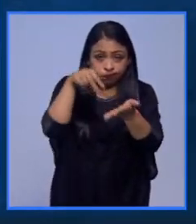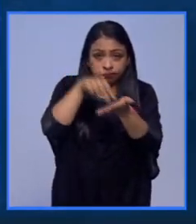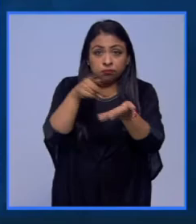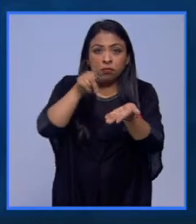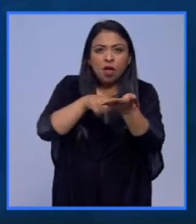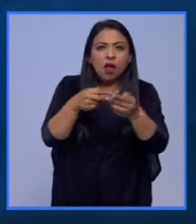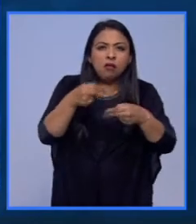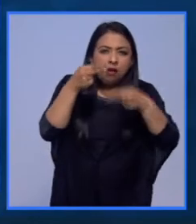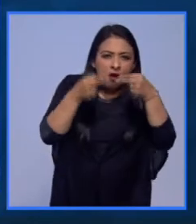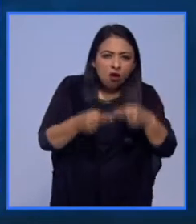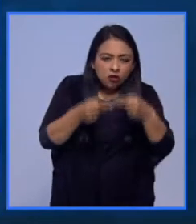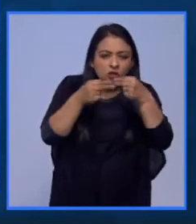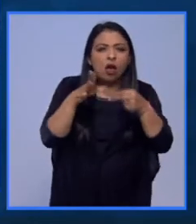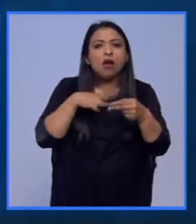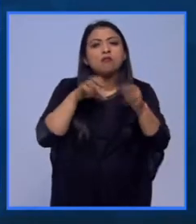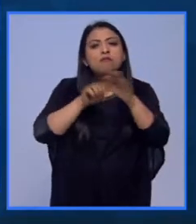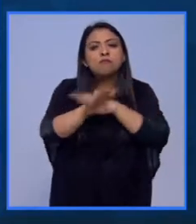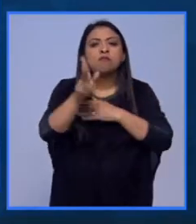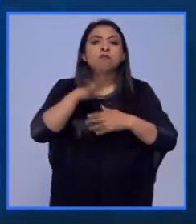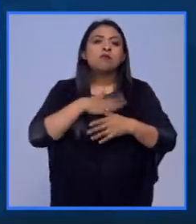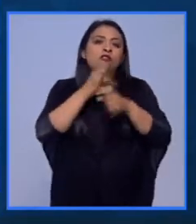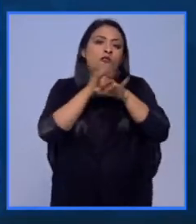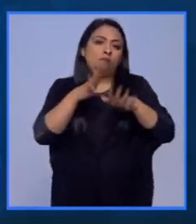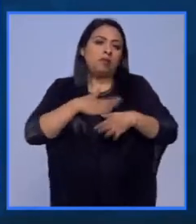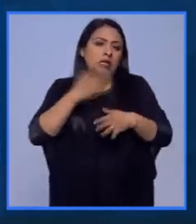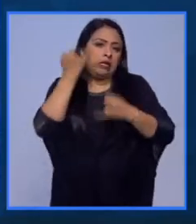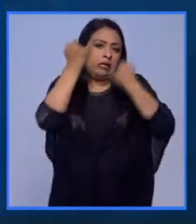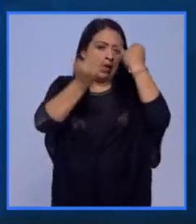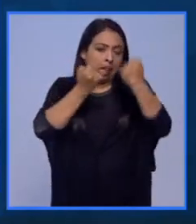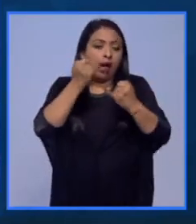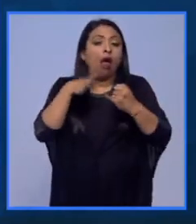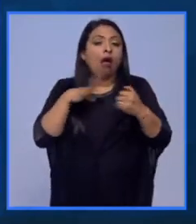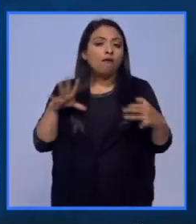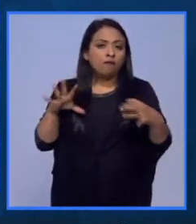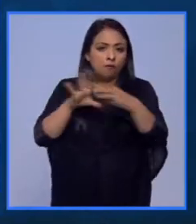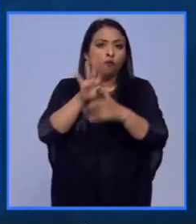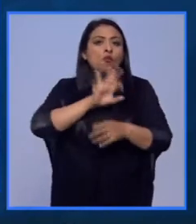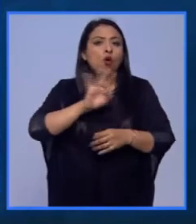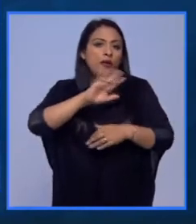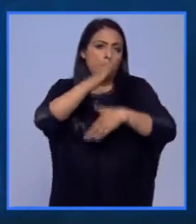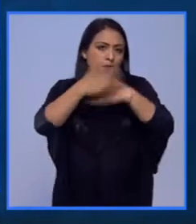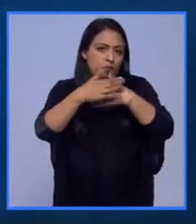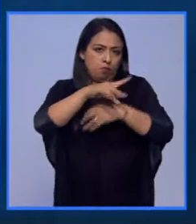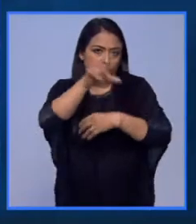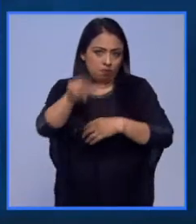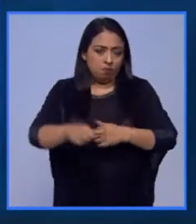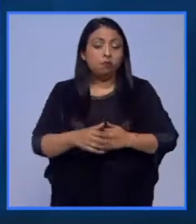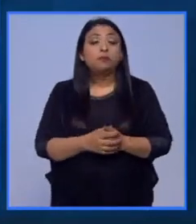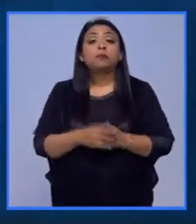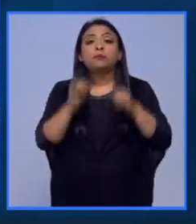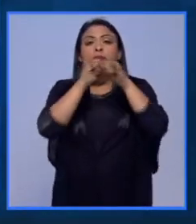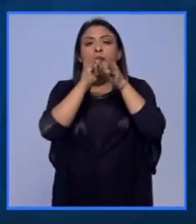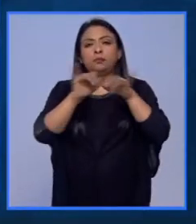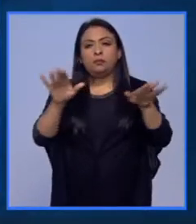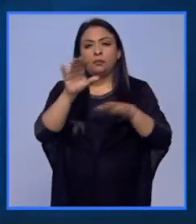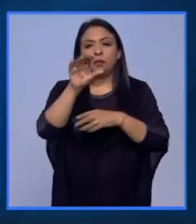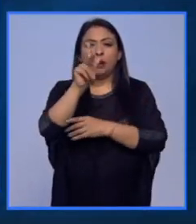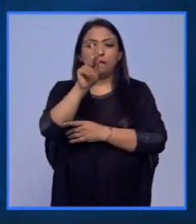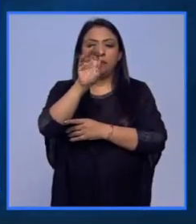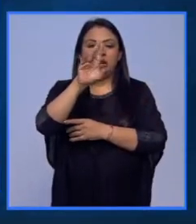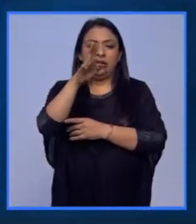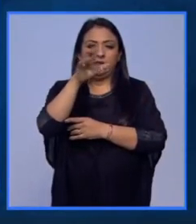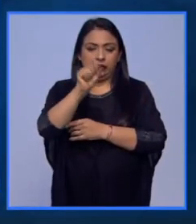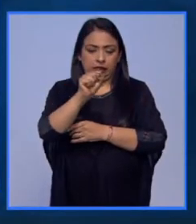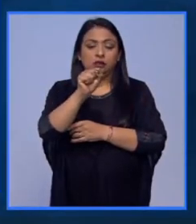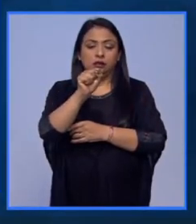de negocios dejaron información sobre sus creaciones para así poder vincularse con ellos. Con información de Salvador